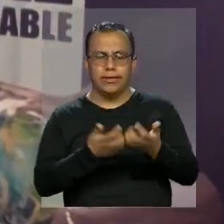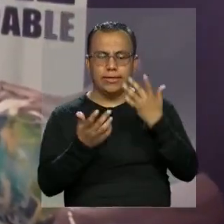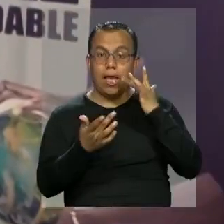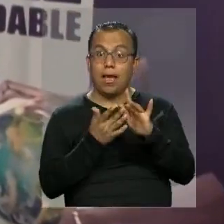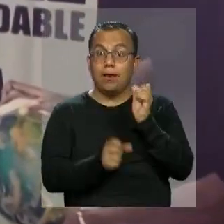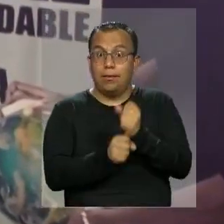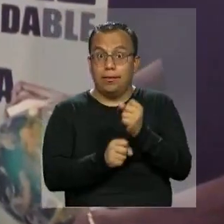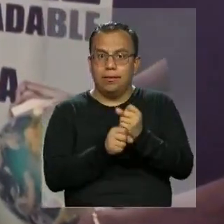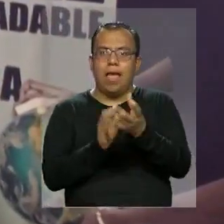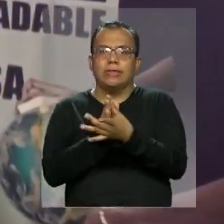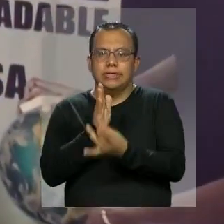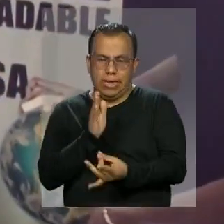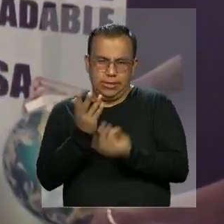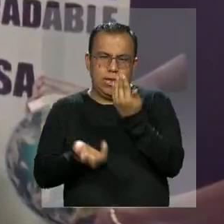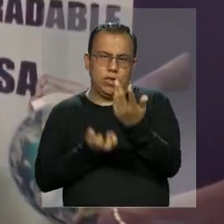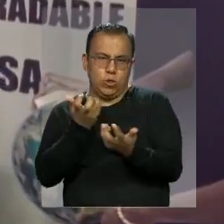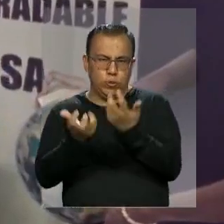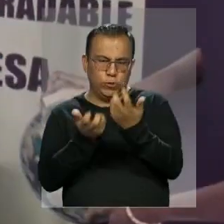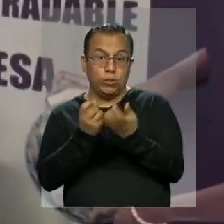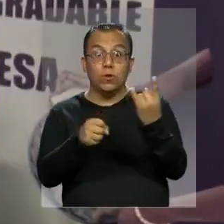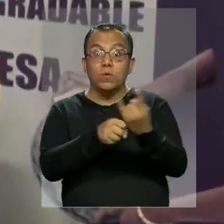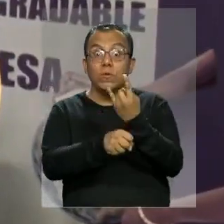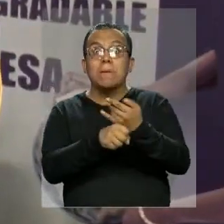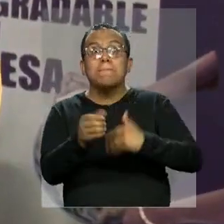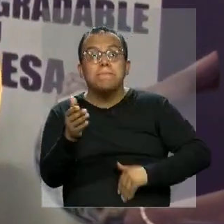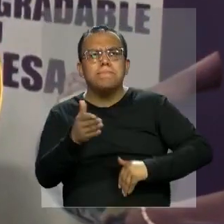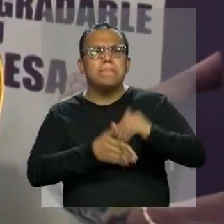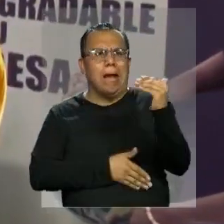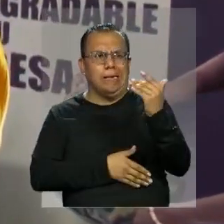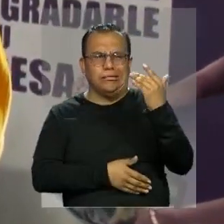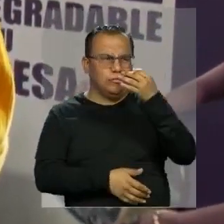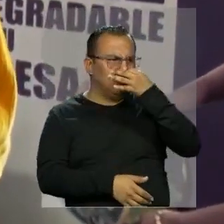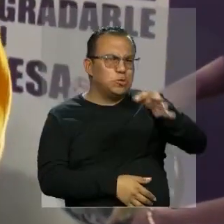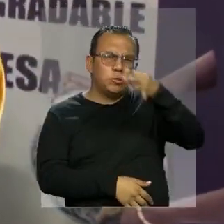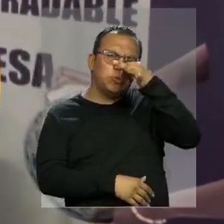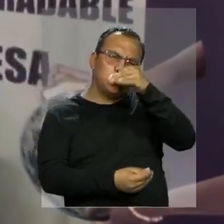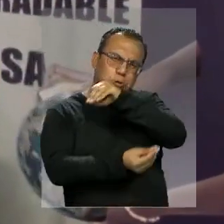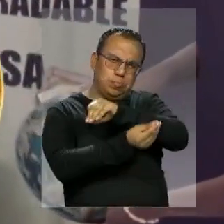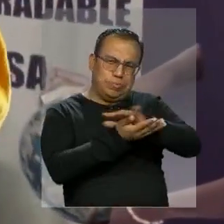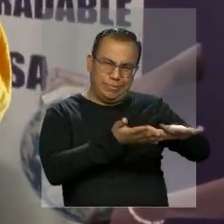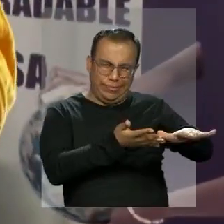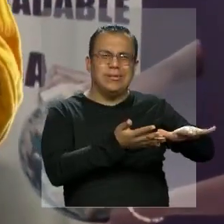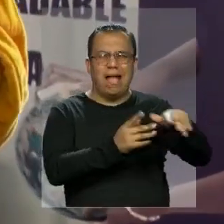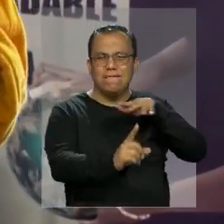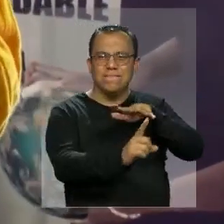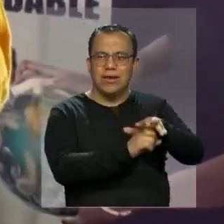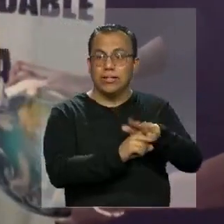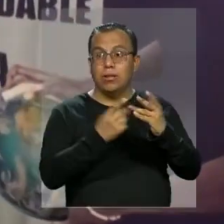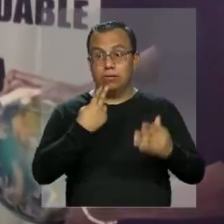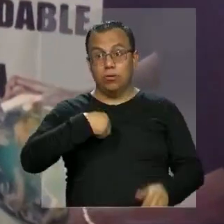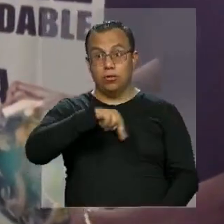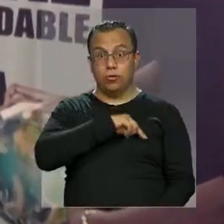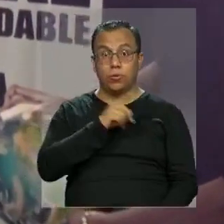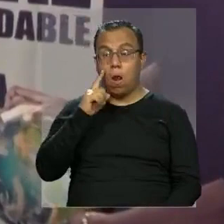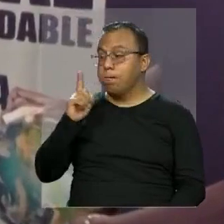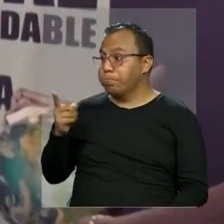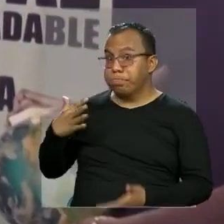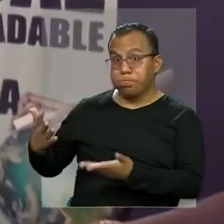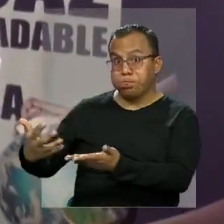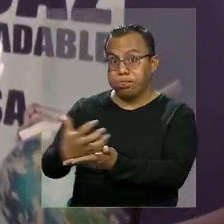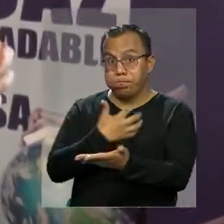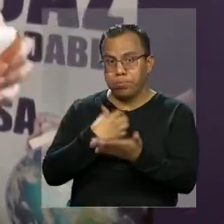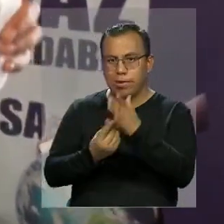trabaja con aceite de cocina usado. Es el mayor contaminante de aguas residuales en el mundo. Nosotros recolectamos